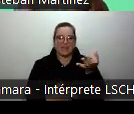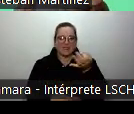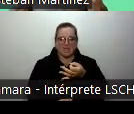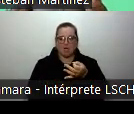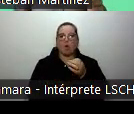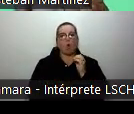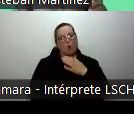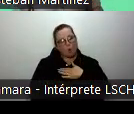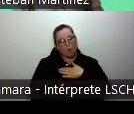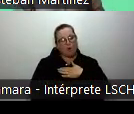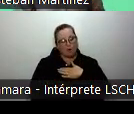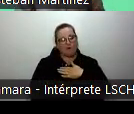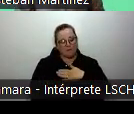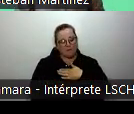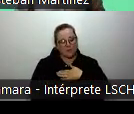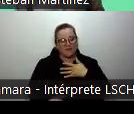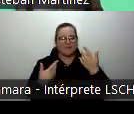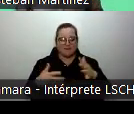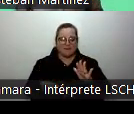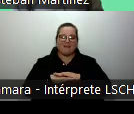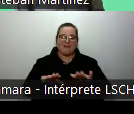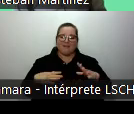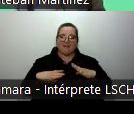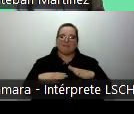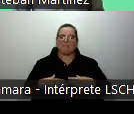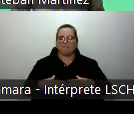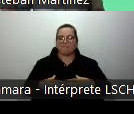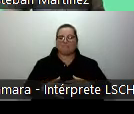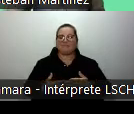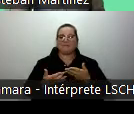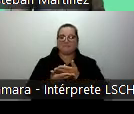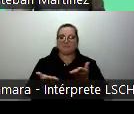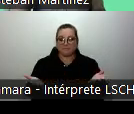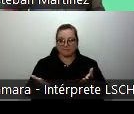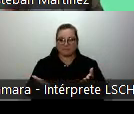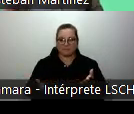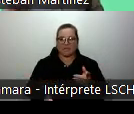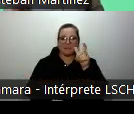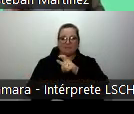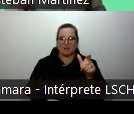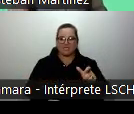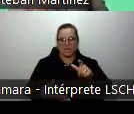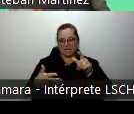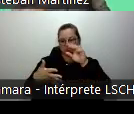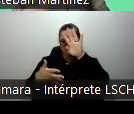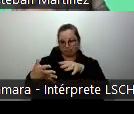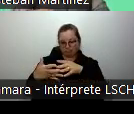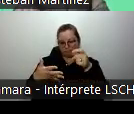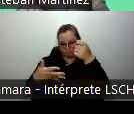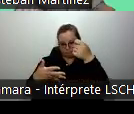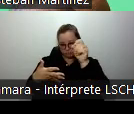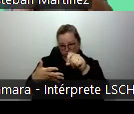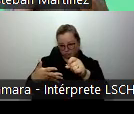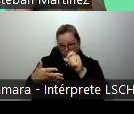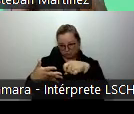Oh qué rico haber hecho este hábito lo terminé si ustedes son personas de checklist de poner el